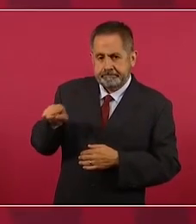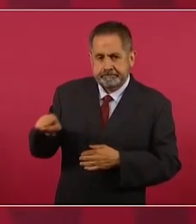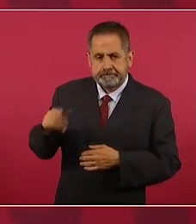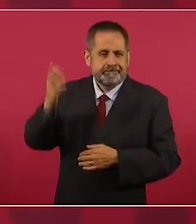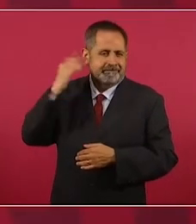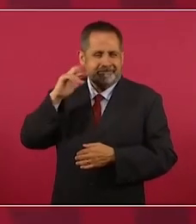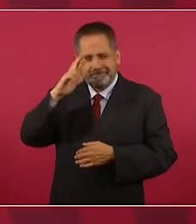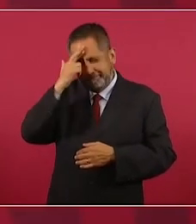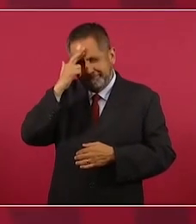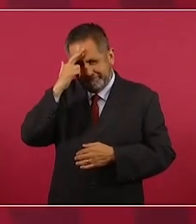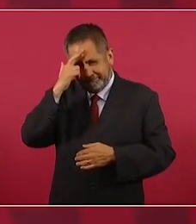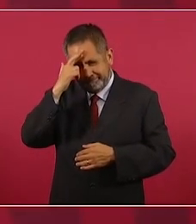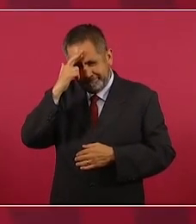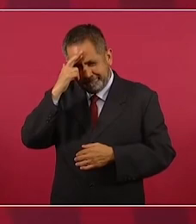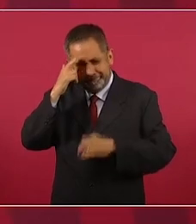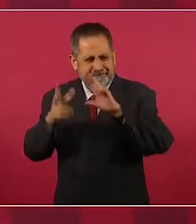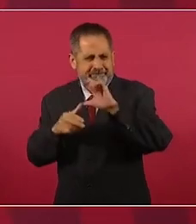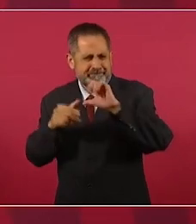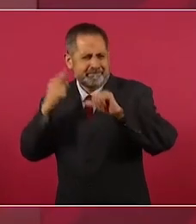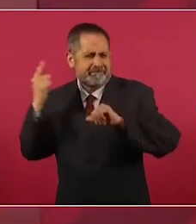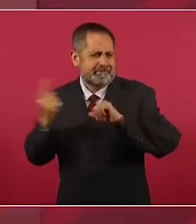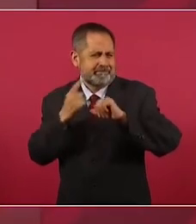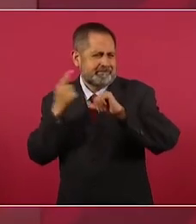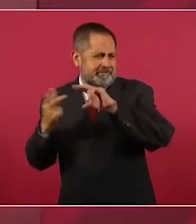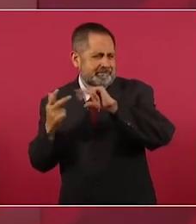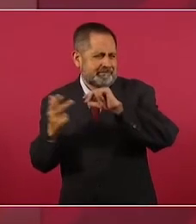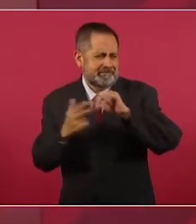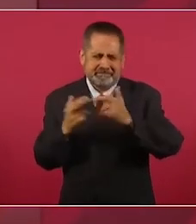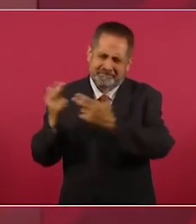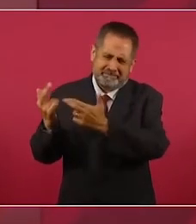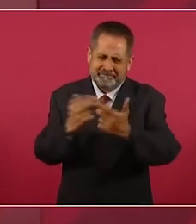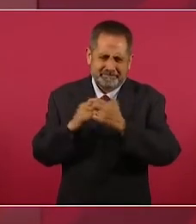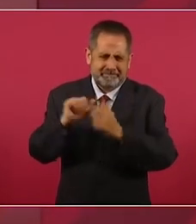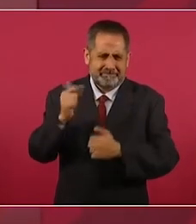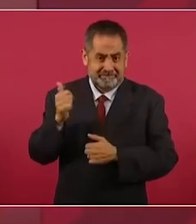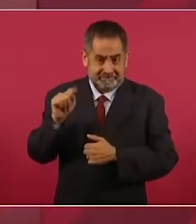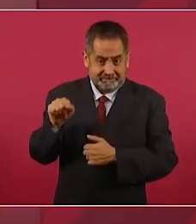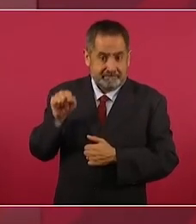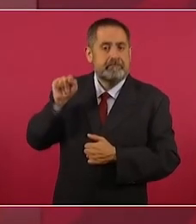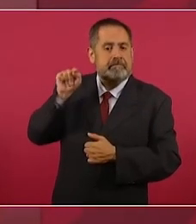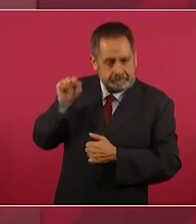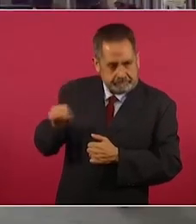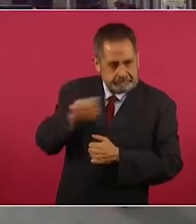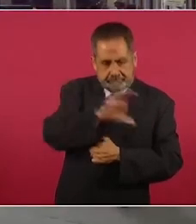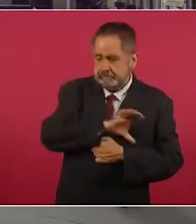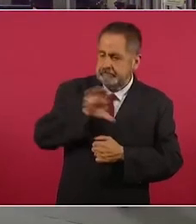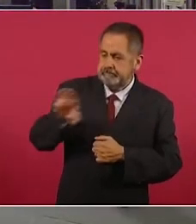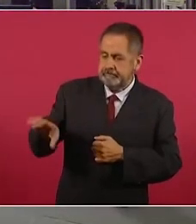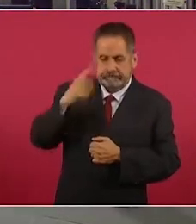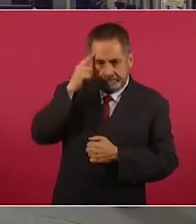fueron afectados por el Ágata, porque están en esa región.